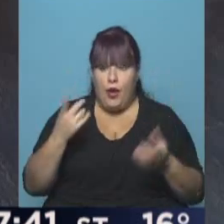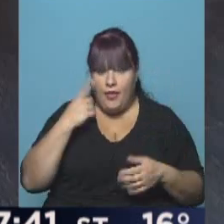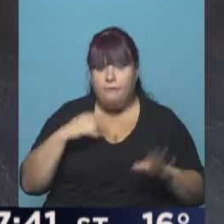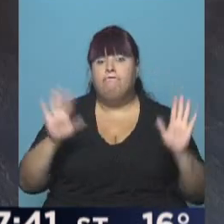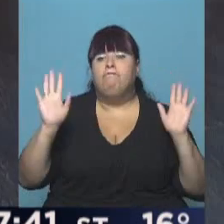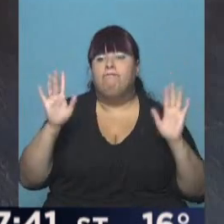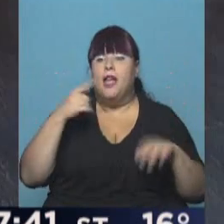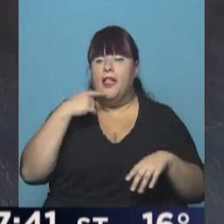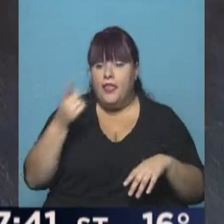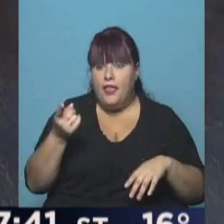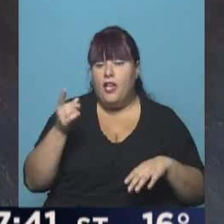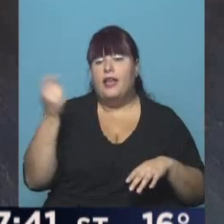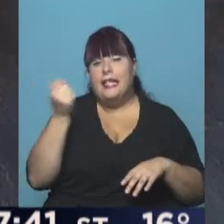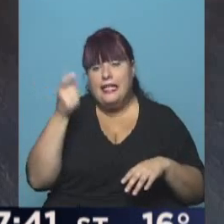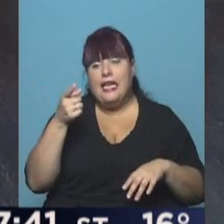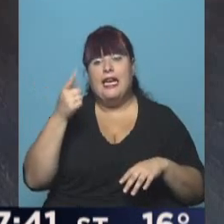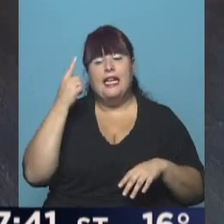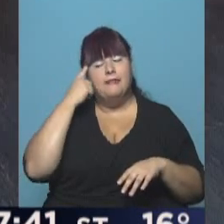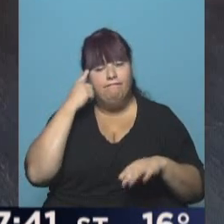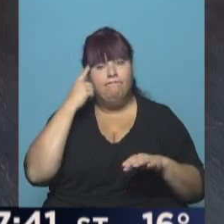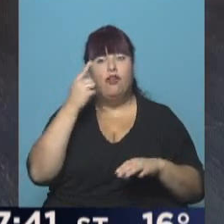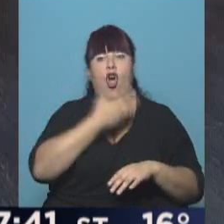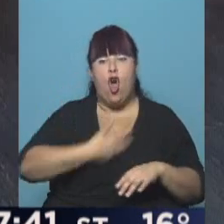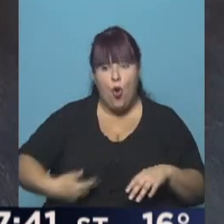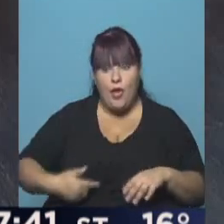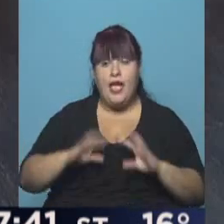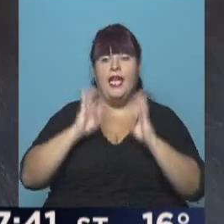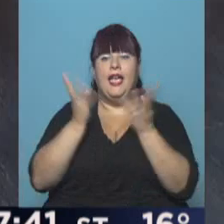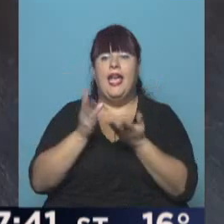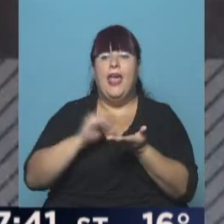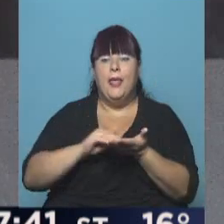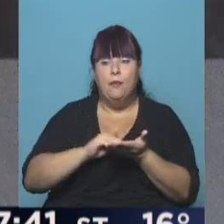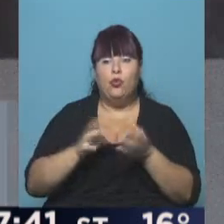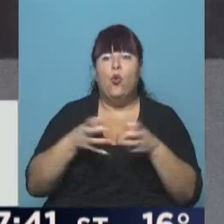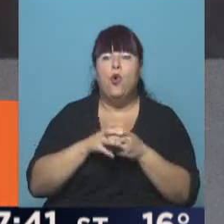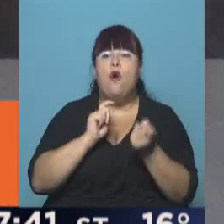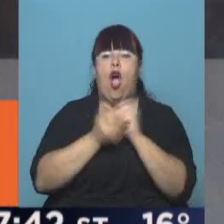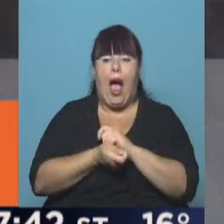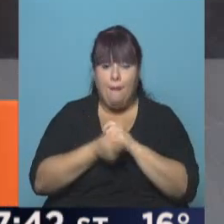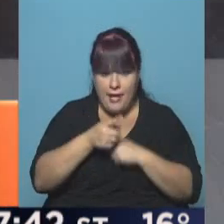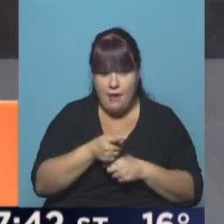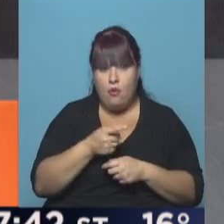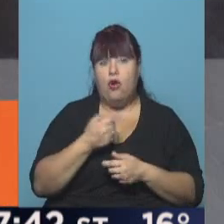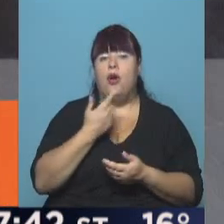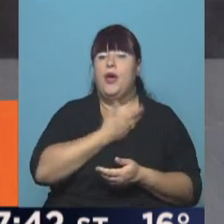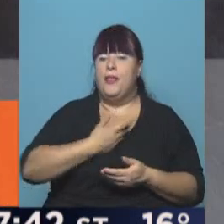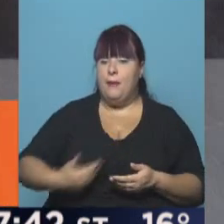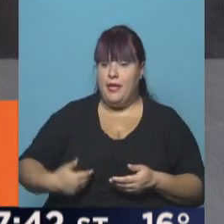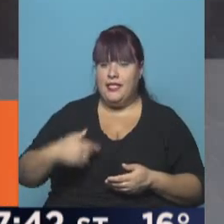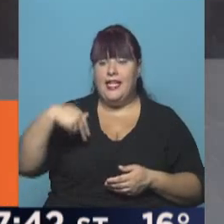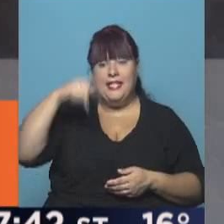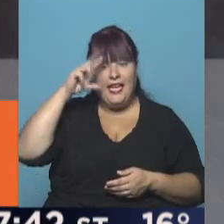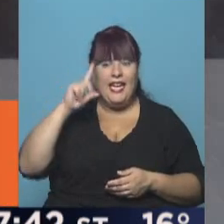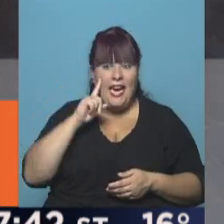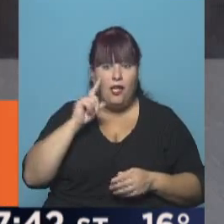por lo menos así lo quiere y es la intención del oficialismo en la Cámara de Diputados, el bloque de Cambiemos que preside Mario Negri y que